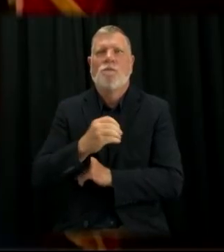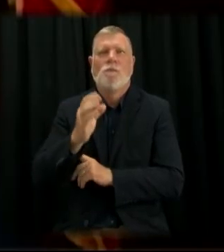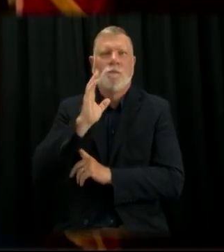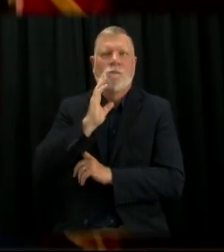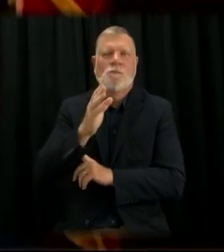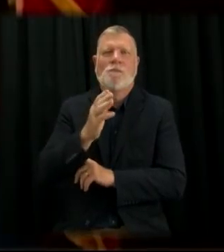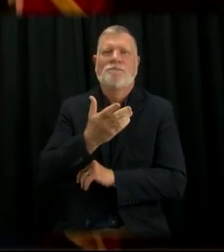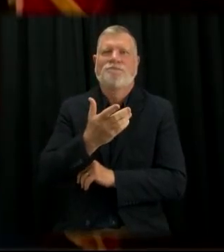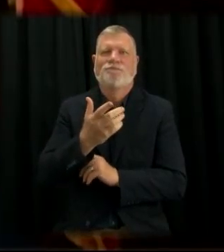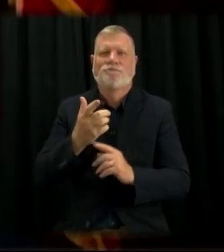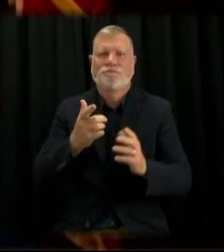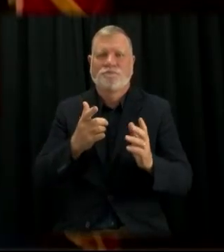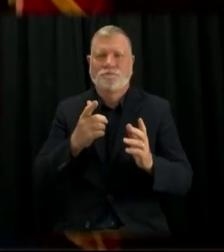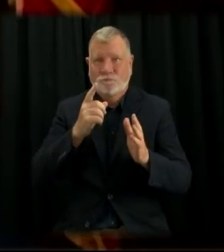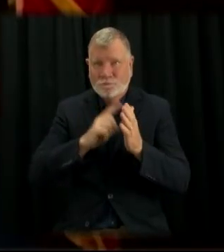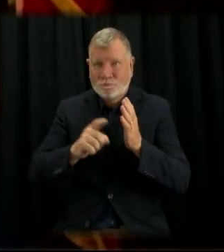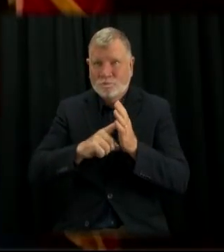estar emitiendo